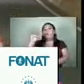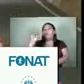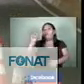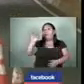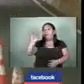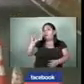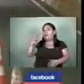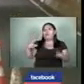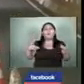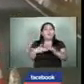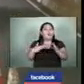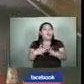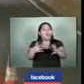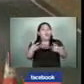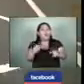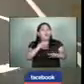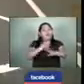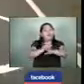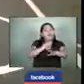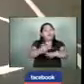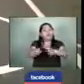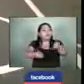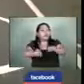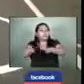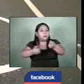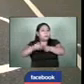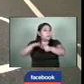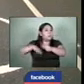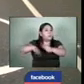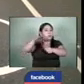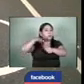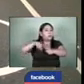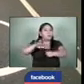reducir los accidentes de tránsito en todo ese sector.